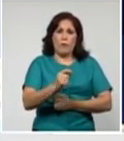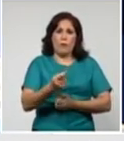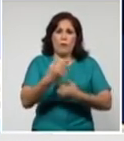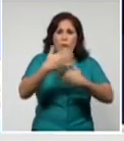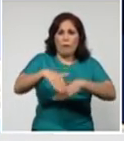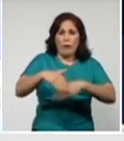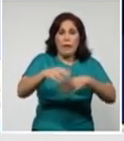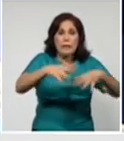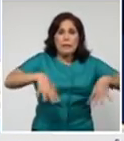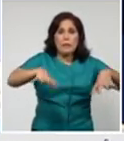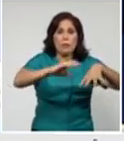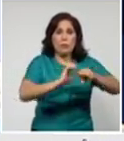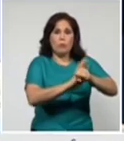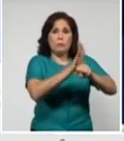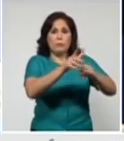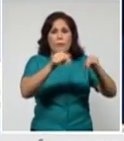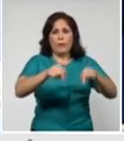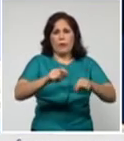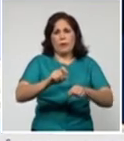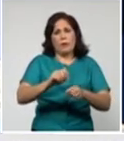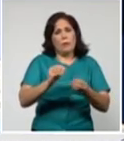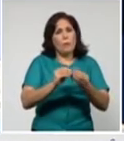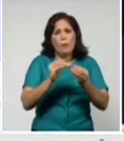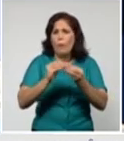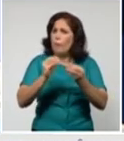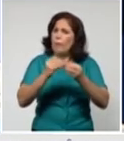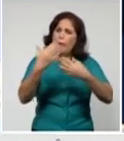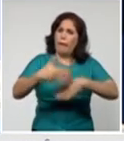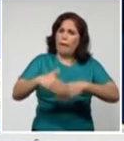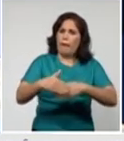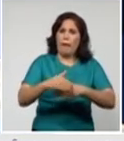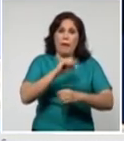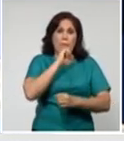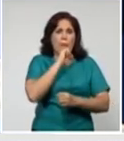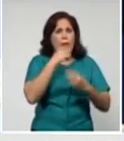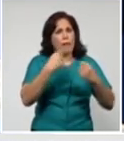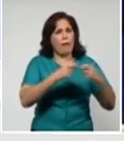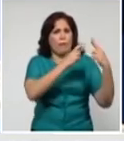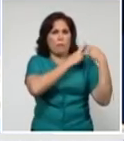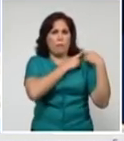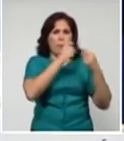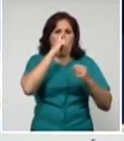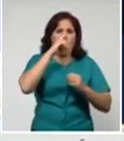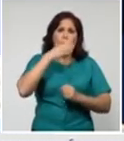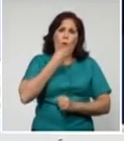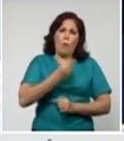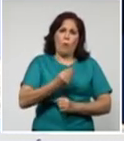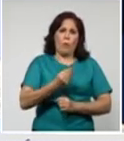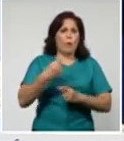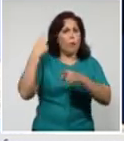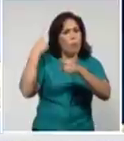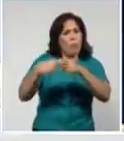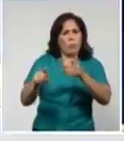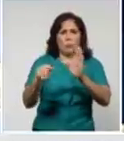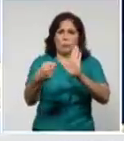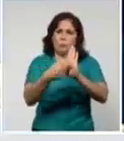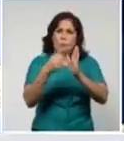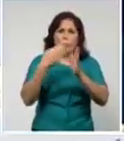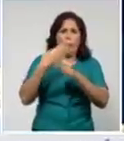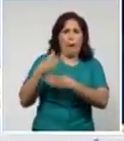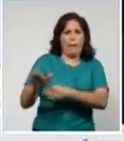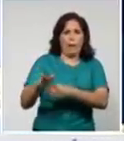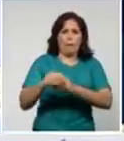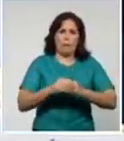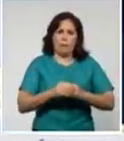tenemos situaciones como la que estamos enfrentando ahora. Pero bueno, entonces, el joven es otra cosa. El joven ya